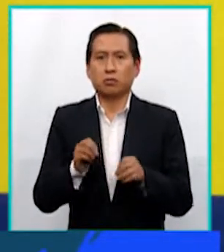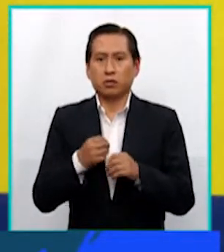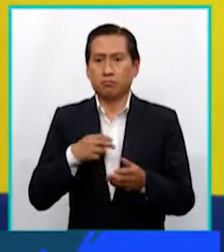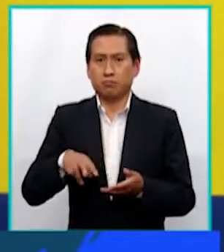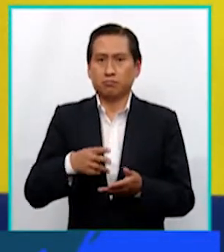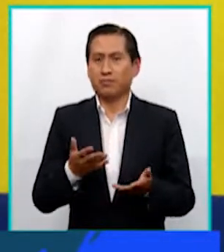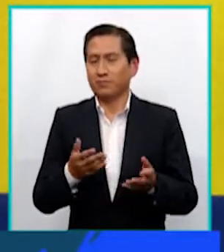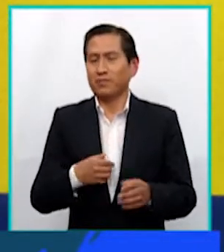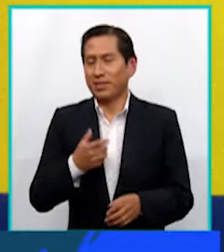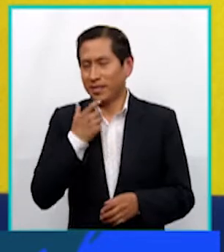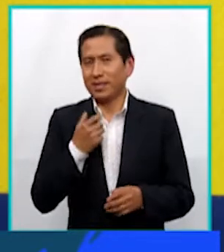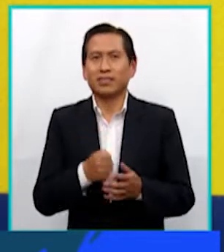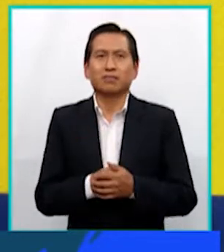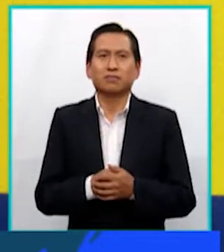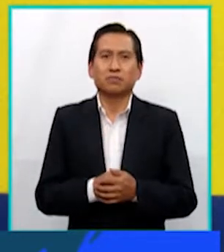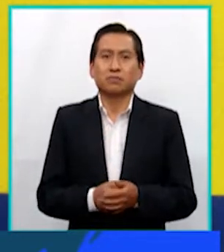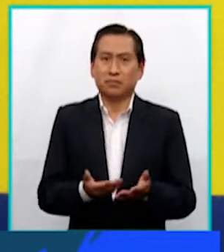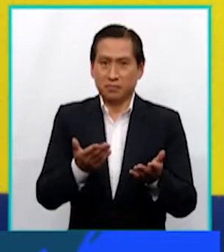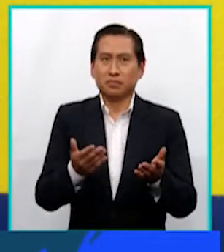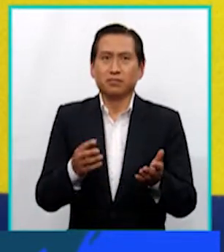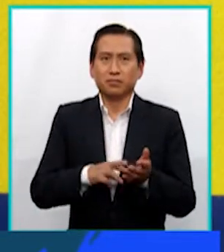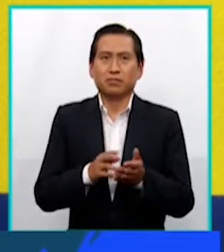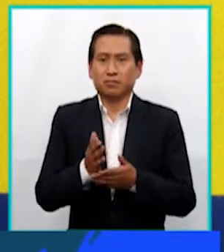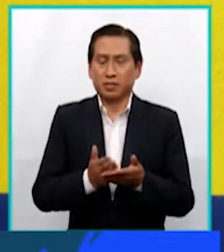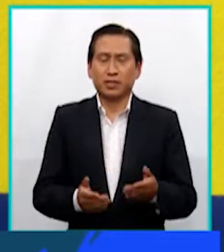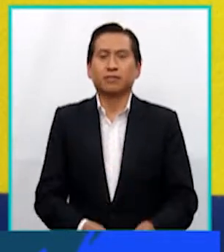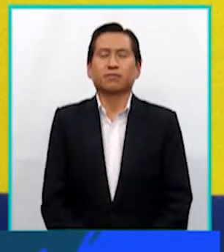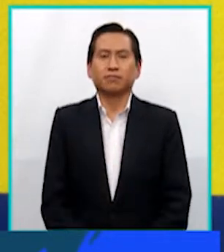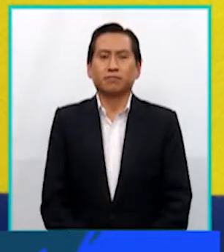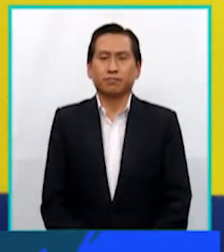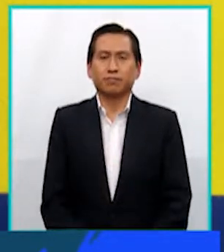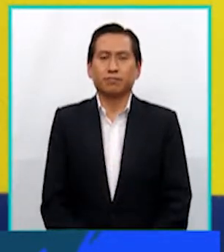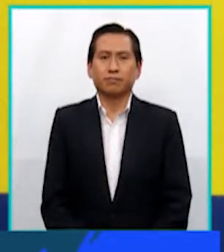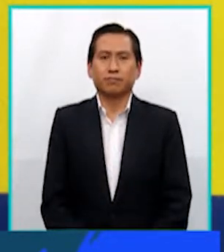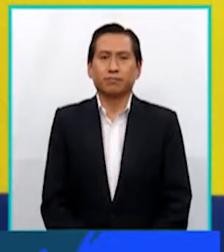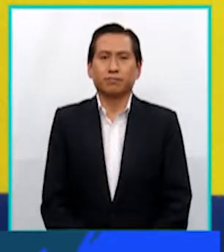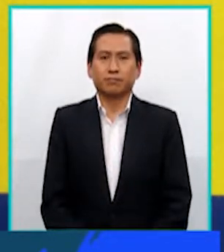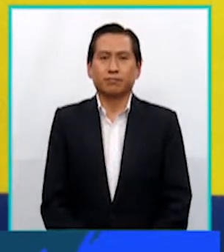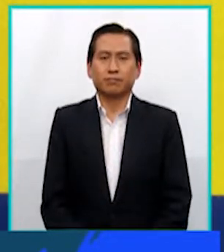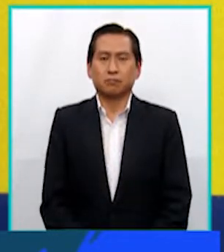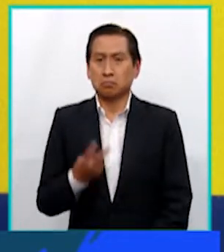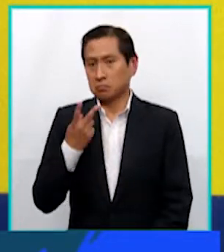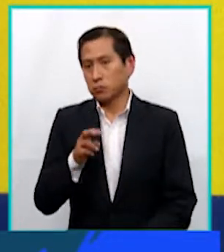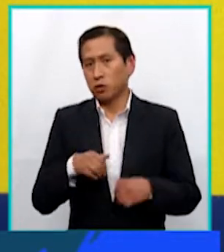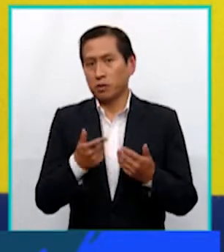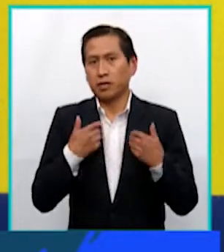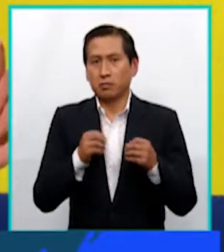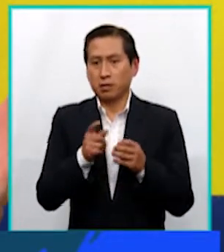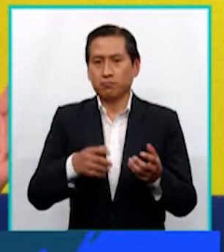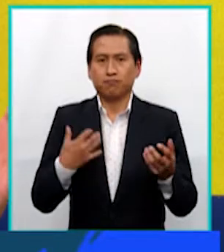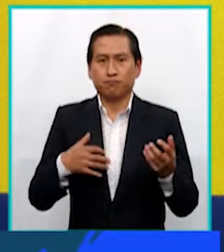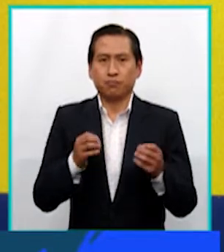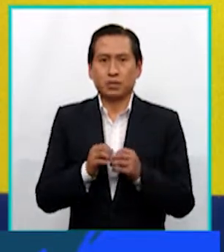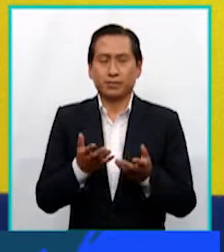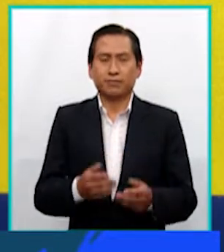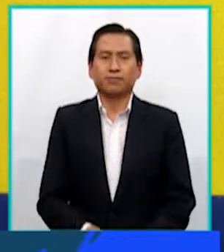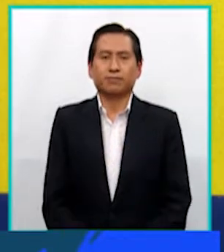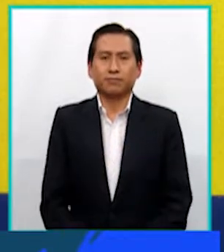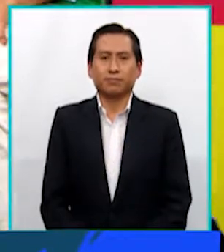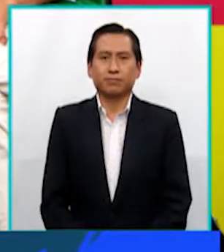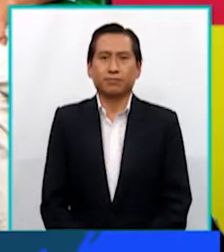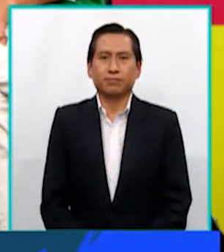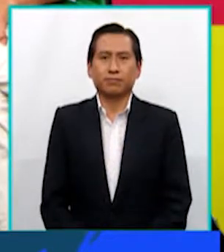bailar. A ver, un pedacito. Ahí va. Vamos a ver, sí, las dotes de Alandino, el rapero con guitarra.